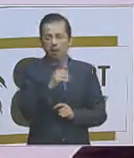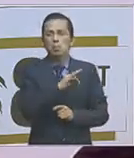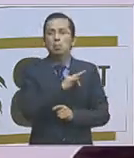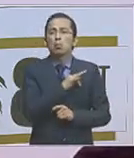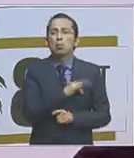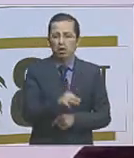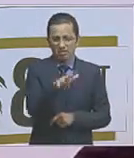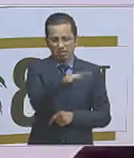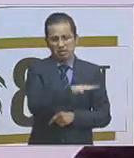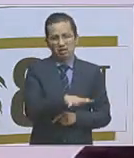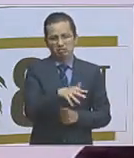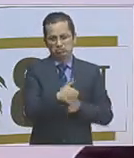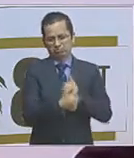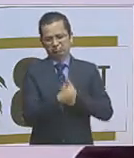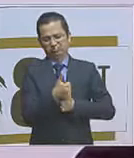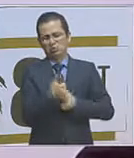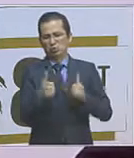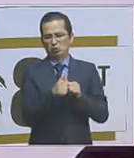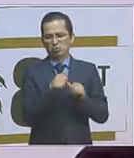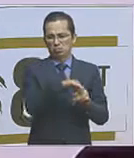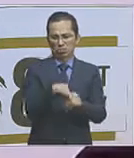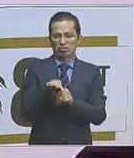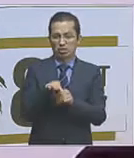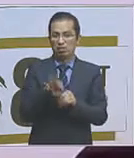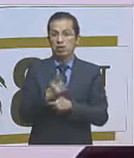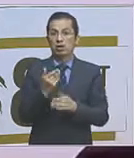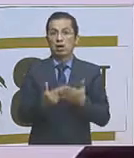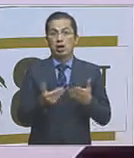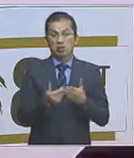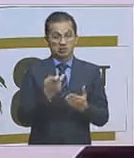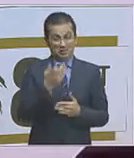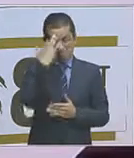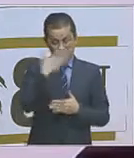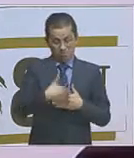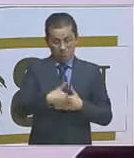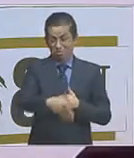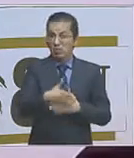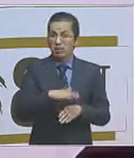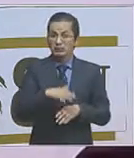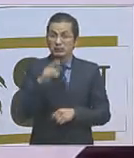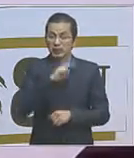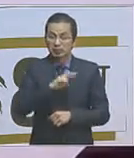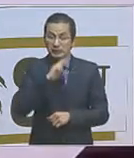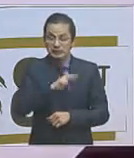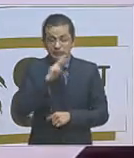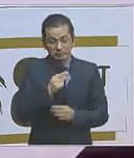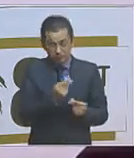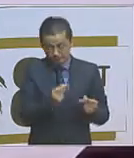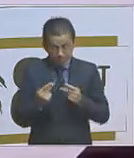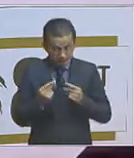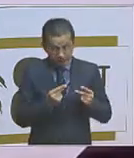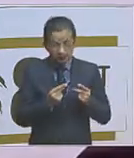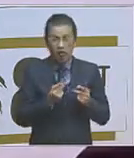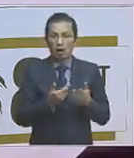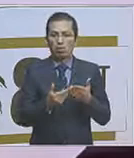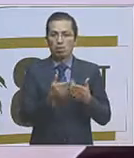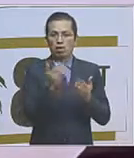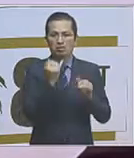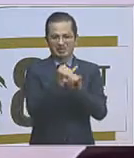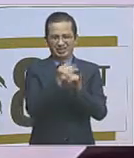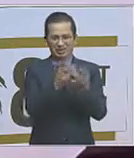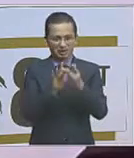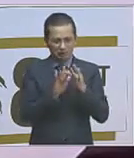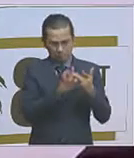en esta era de aceleración como decía fridman las redes sociales con sus virtudes excesos y defectos